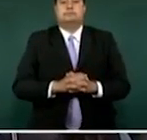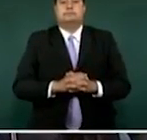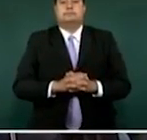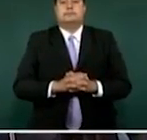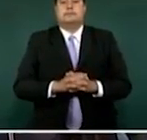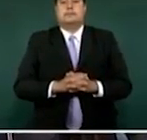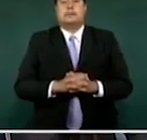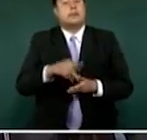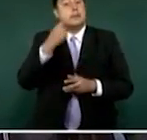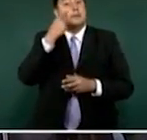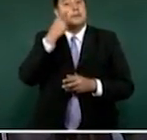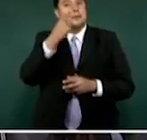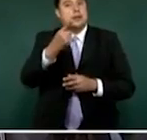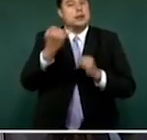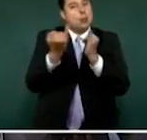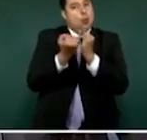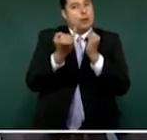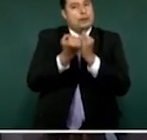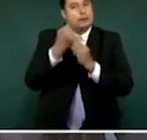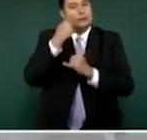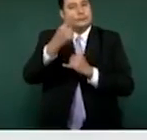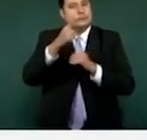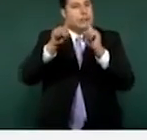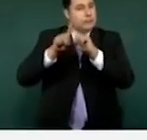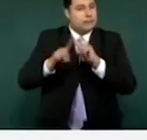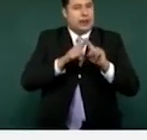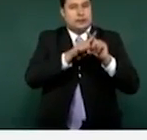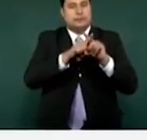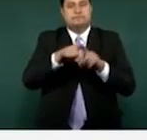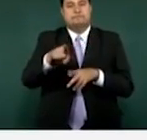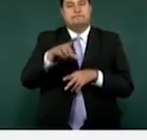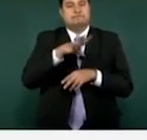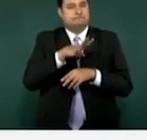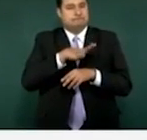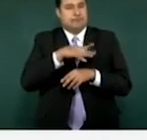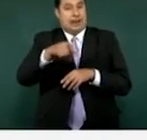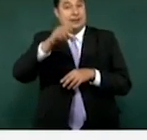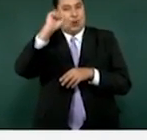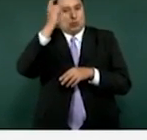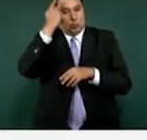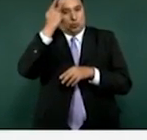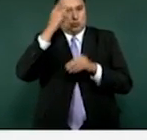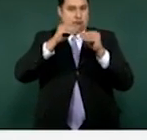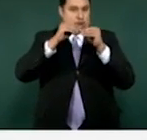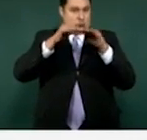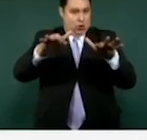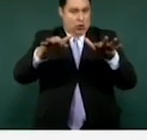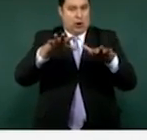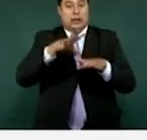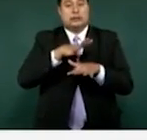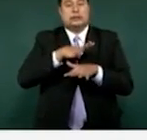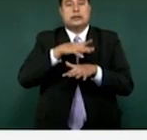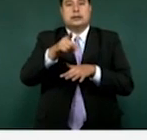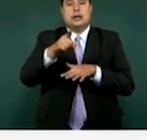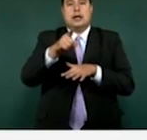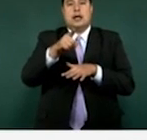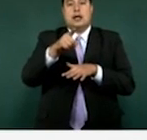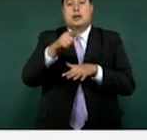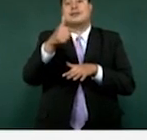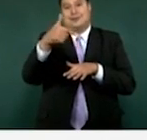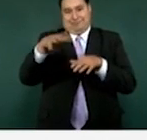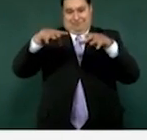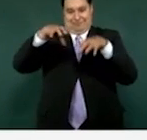Aquí podemos ver el despliegue operativo que hay aquí en San Luis Potosí. Se encuentra la 12ª